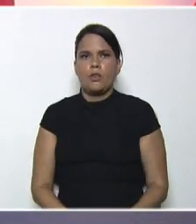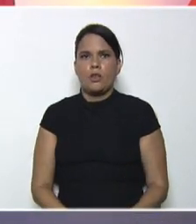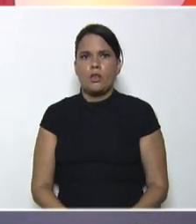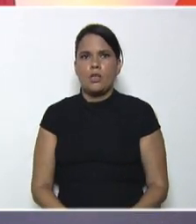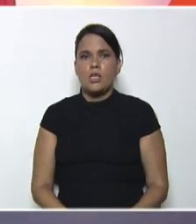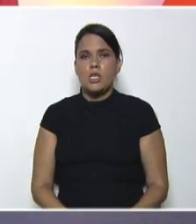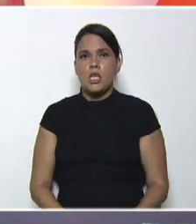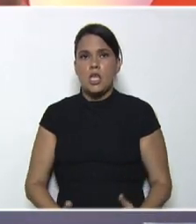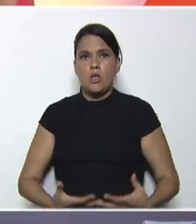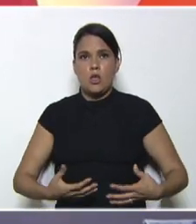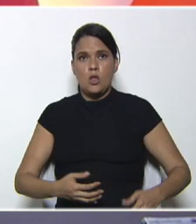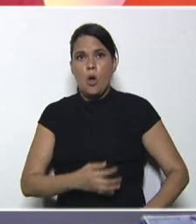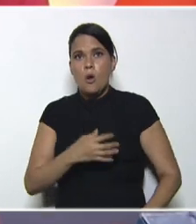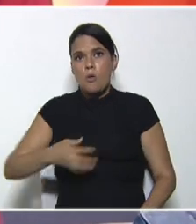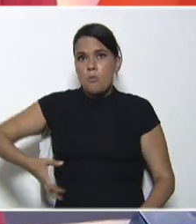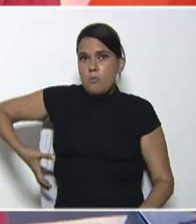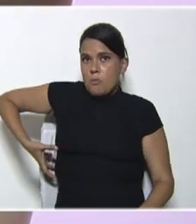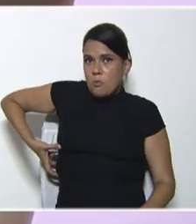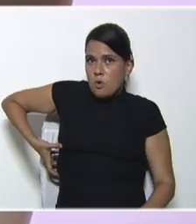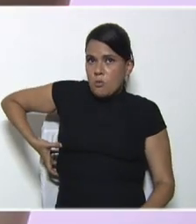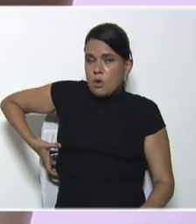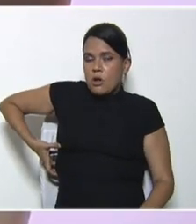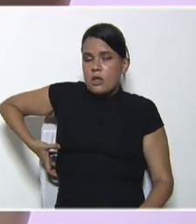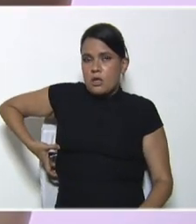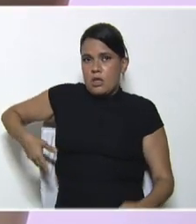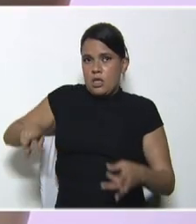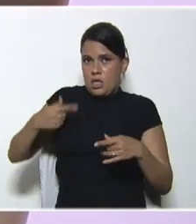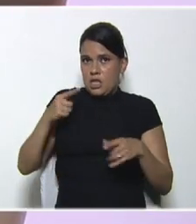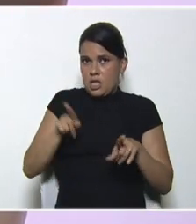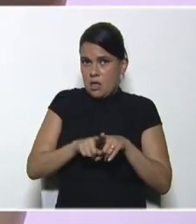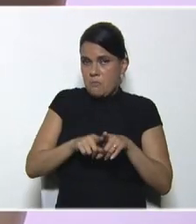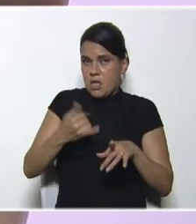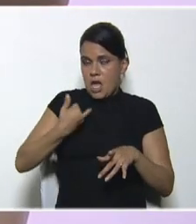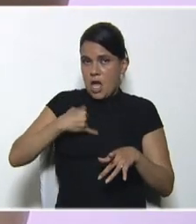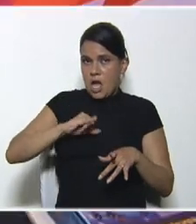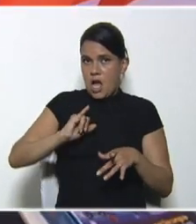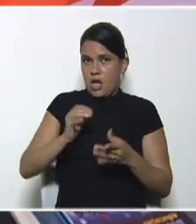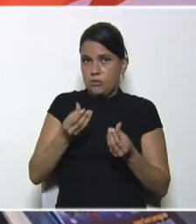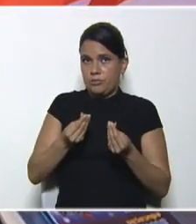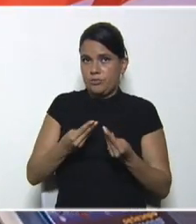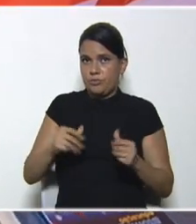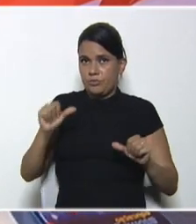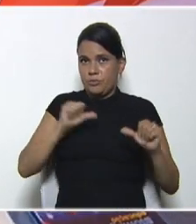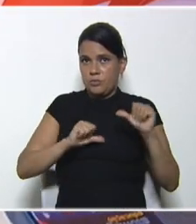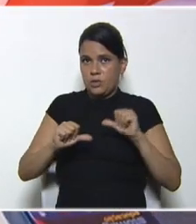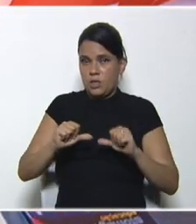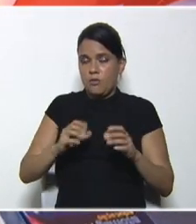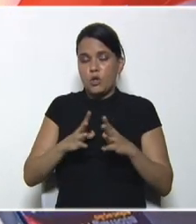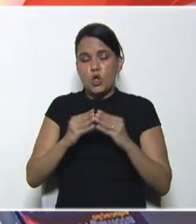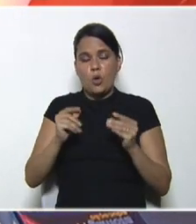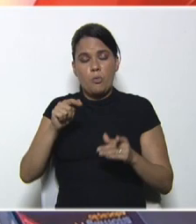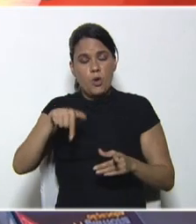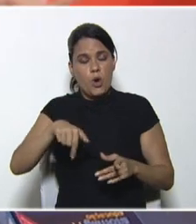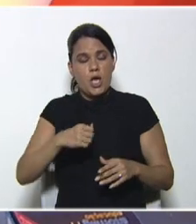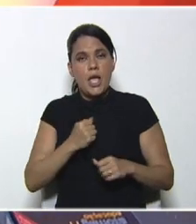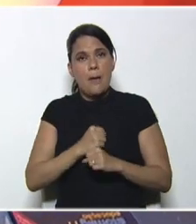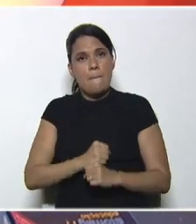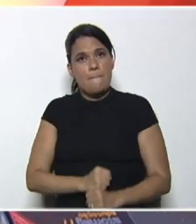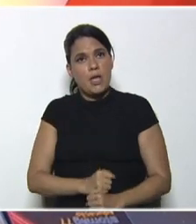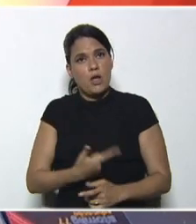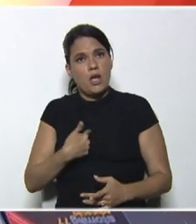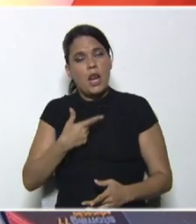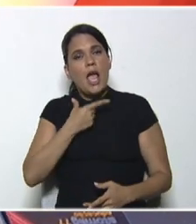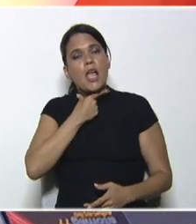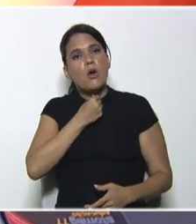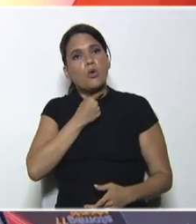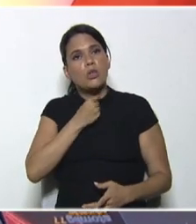nuestros pulmones, por supuesto, ocurren procesos, reacciones químicas y en el corazón. Esto fue todo por hoy. Espero que les haya gustado nuestra clase, que